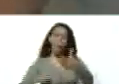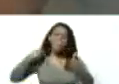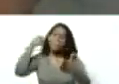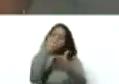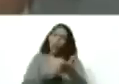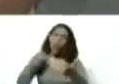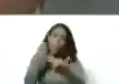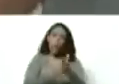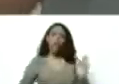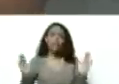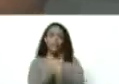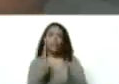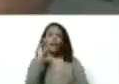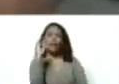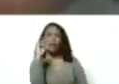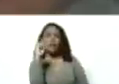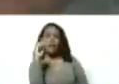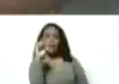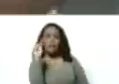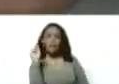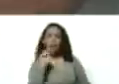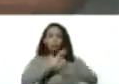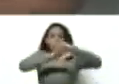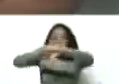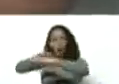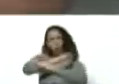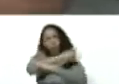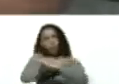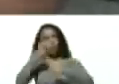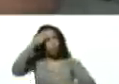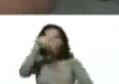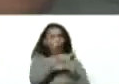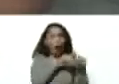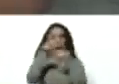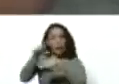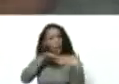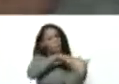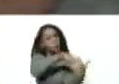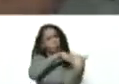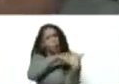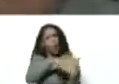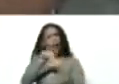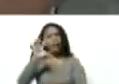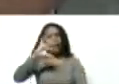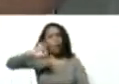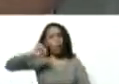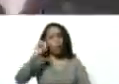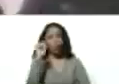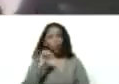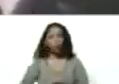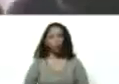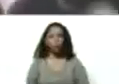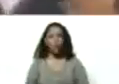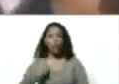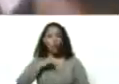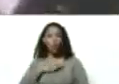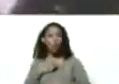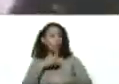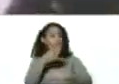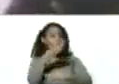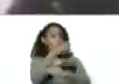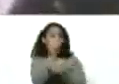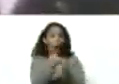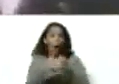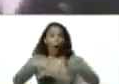de Santinés, y convocó la fuerza del pueblo a esa batalla, desde el 3 de junio. Y nos fuimos por los